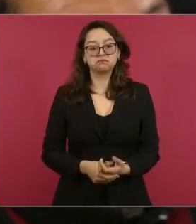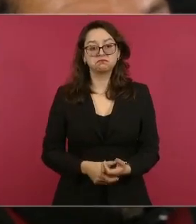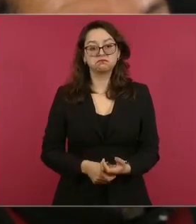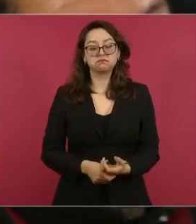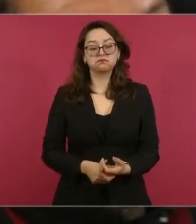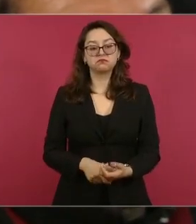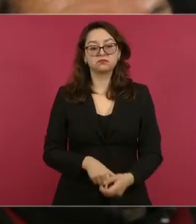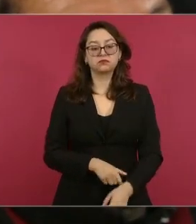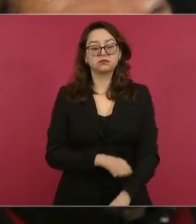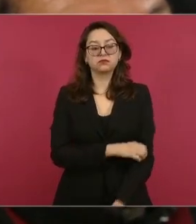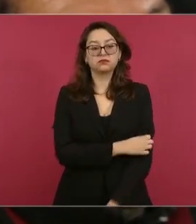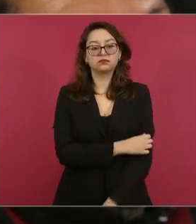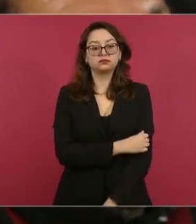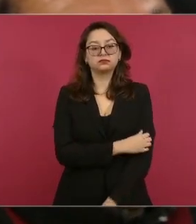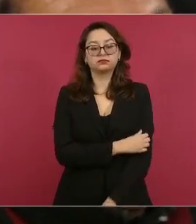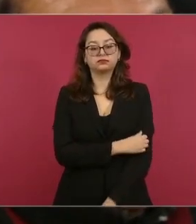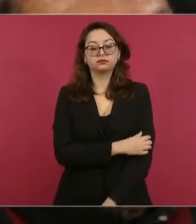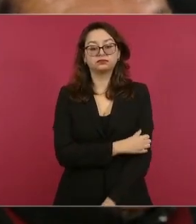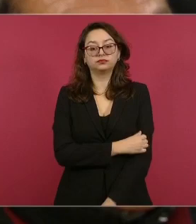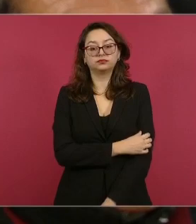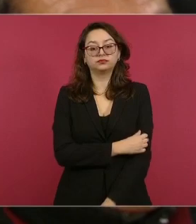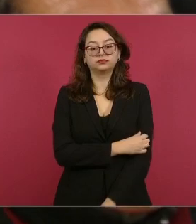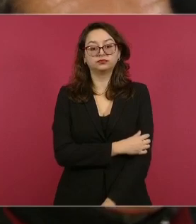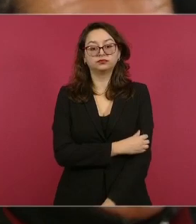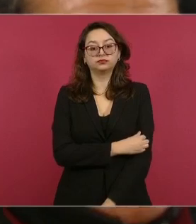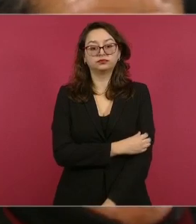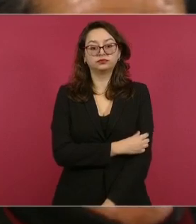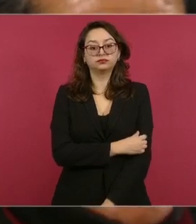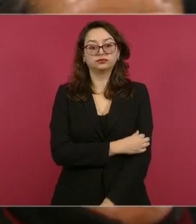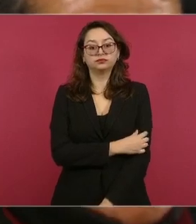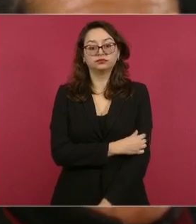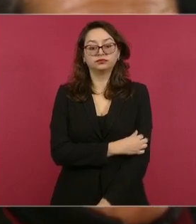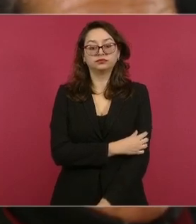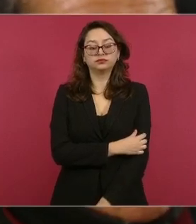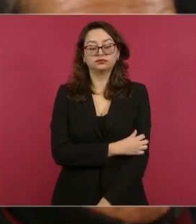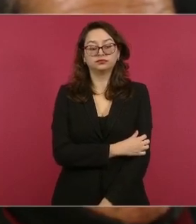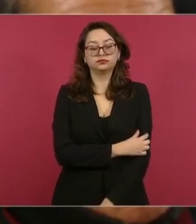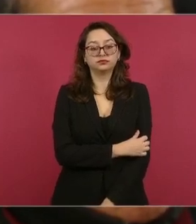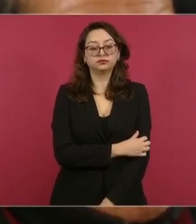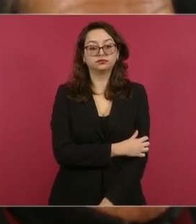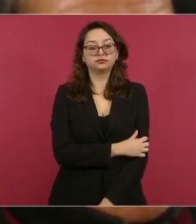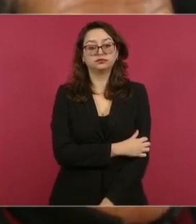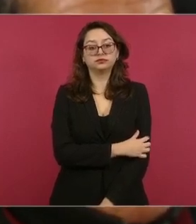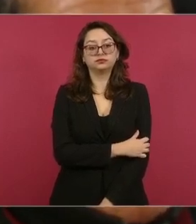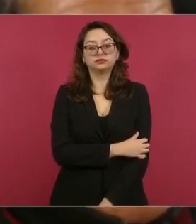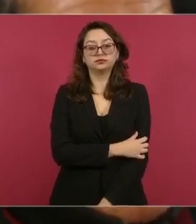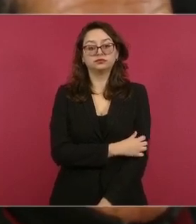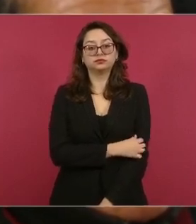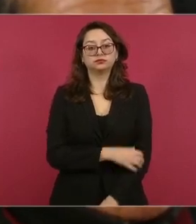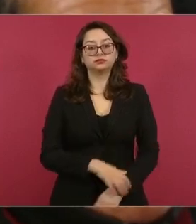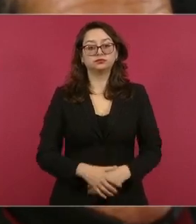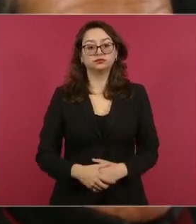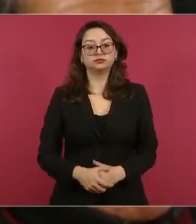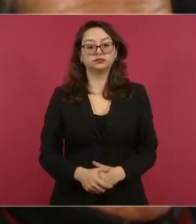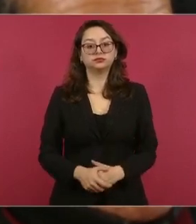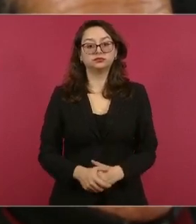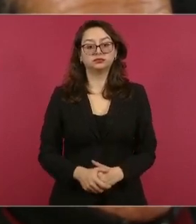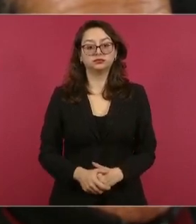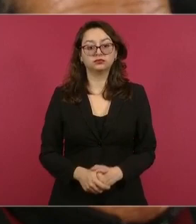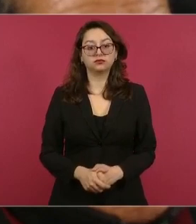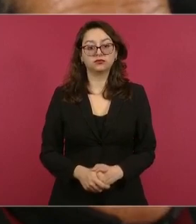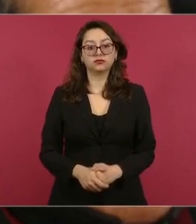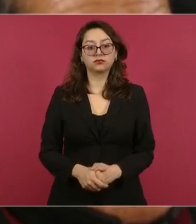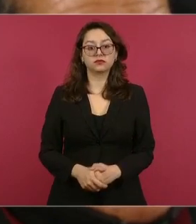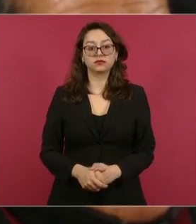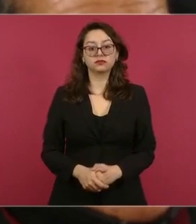encargada, todos los, de las empresas turísticas, que les informen a los turistas, se presenta